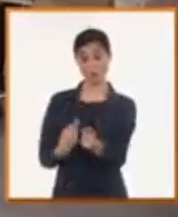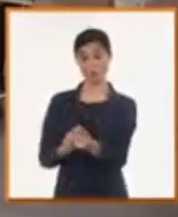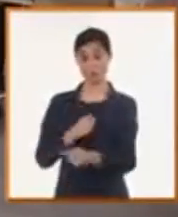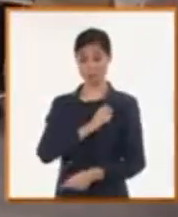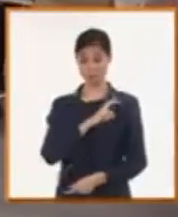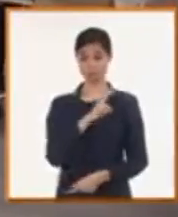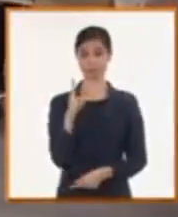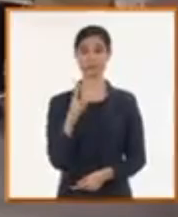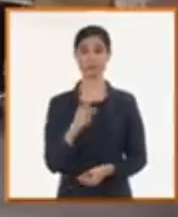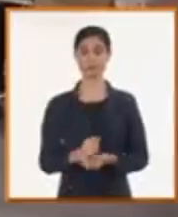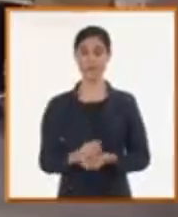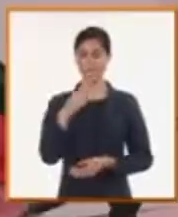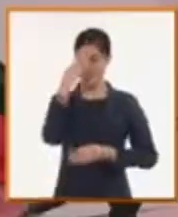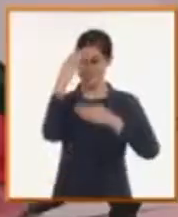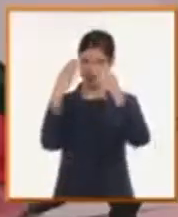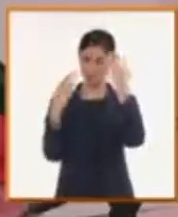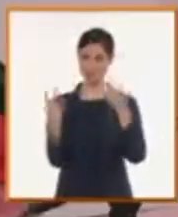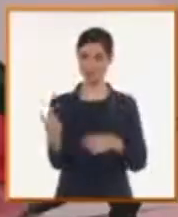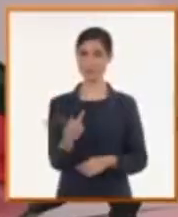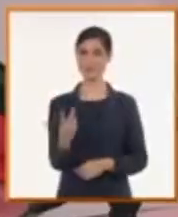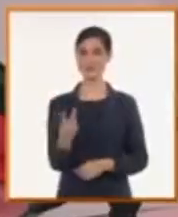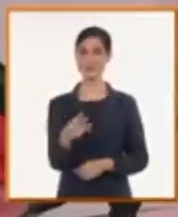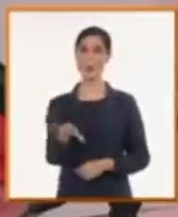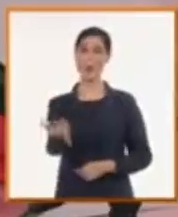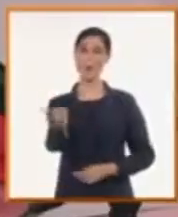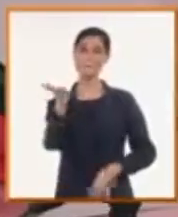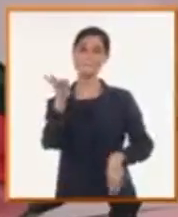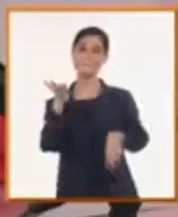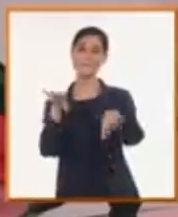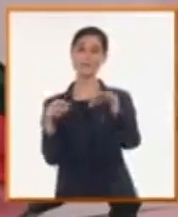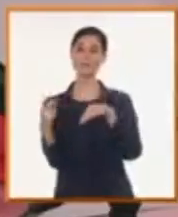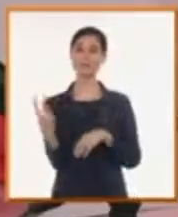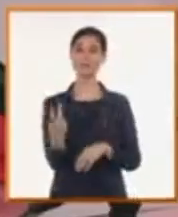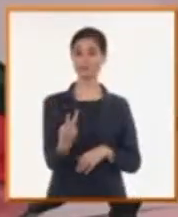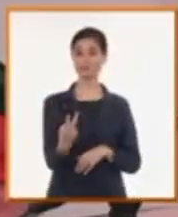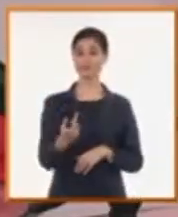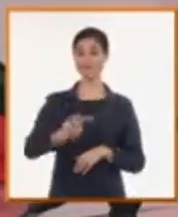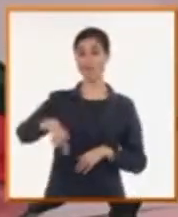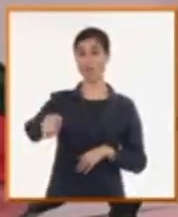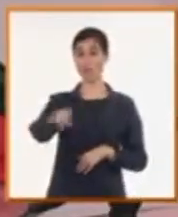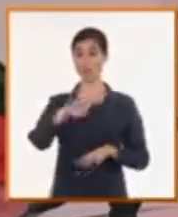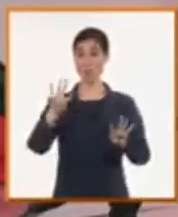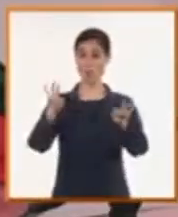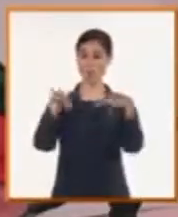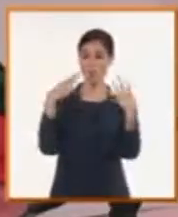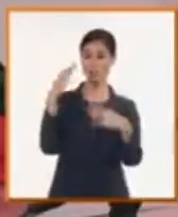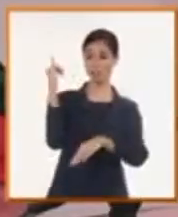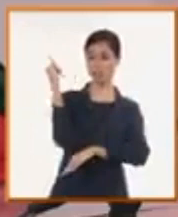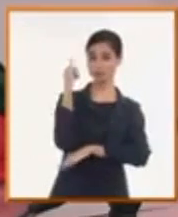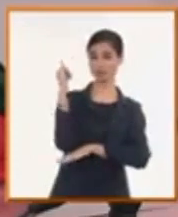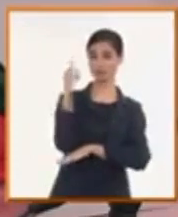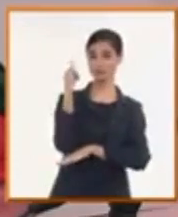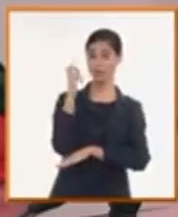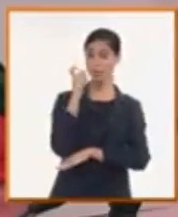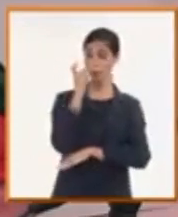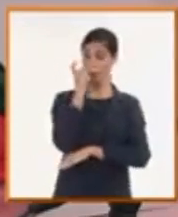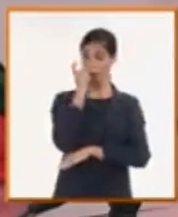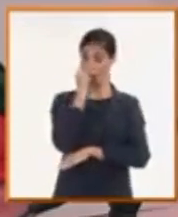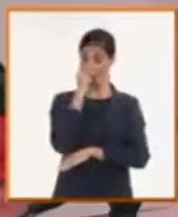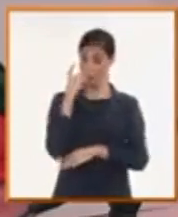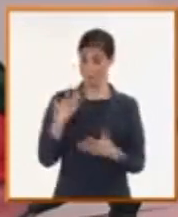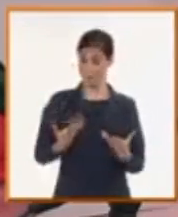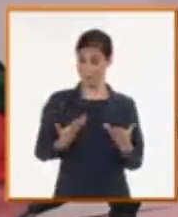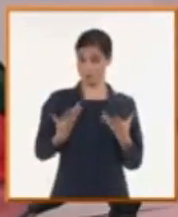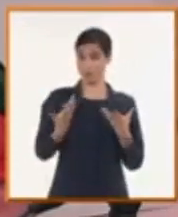vivido. Gracias a los dos. Los invito a ver este documental de Milton Díaz-Canter, un hombre que en homenaje a sus compañeros